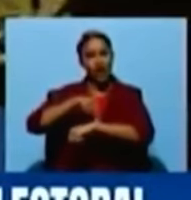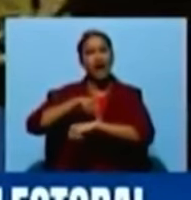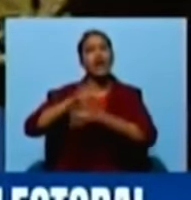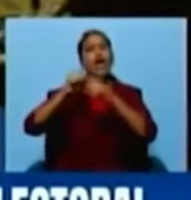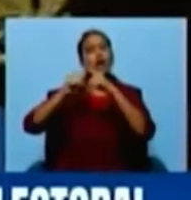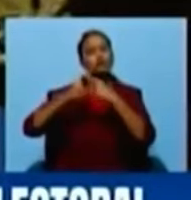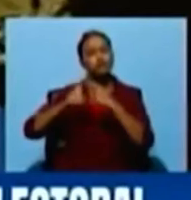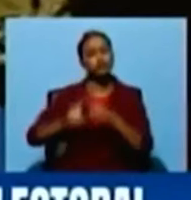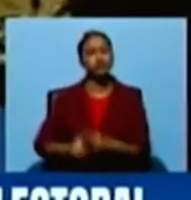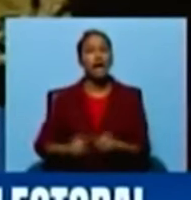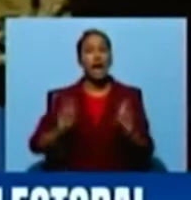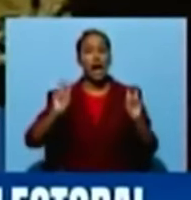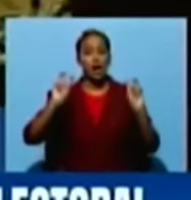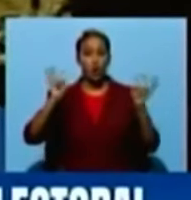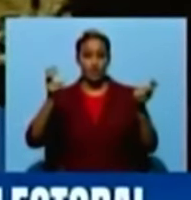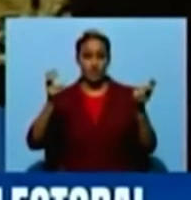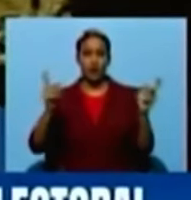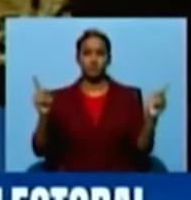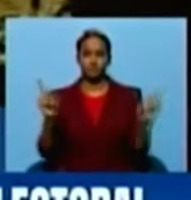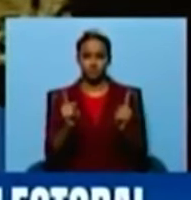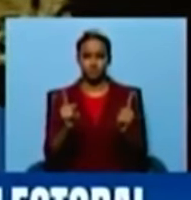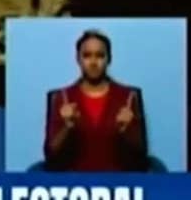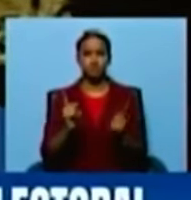comilla. Quinto,